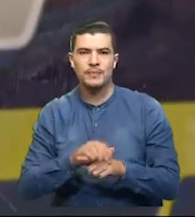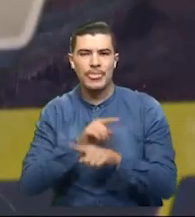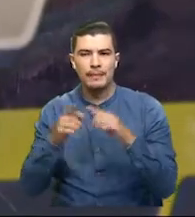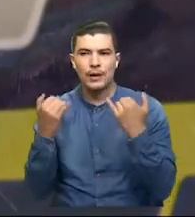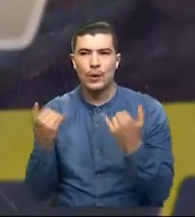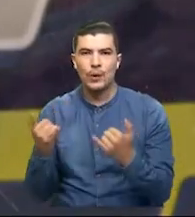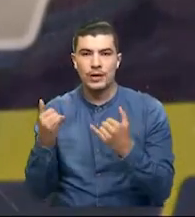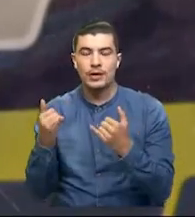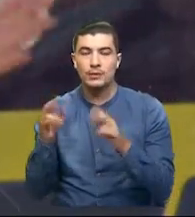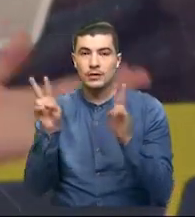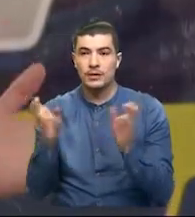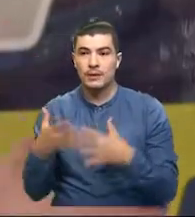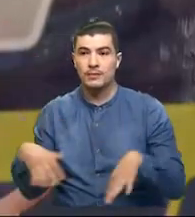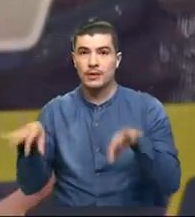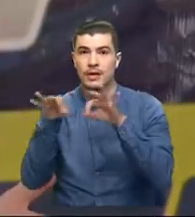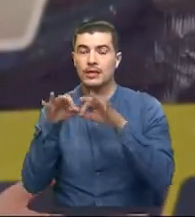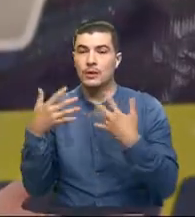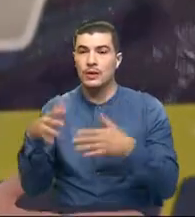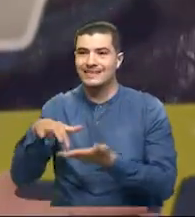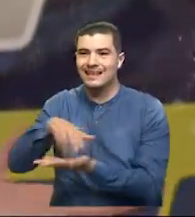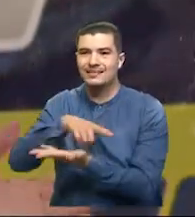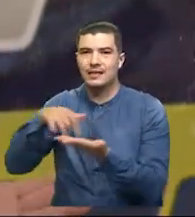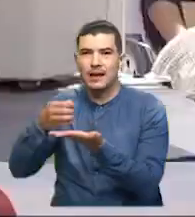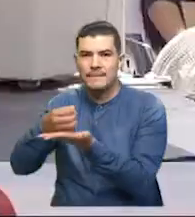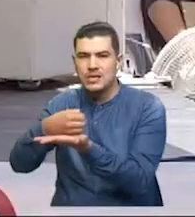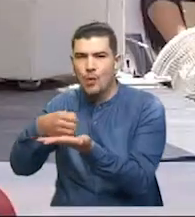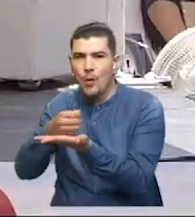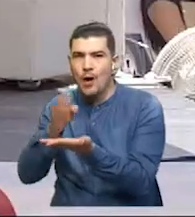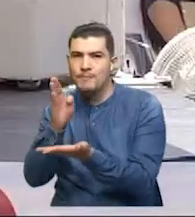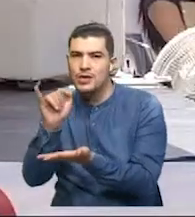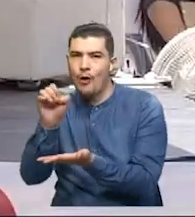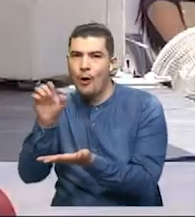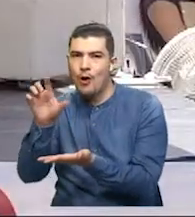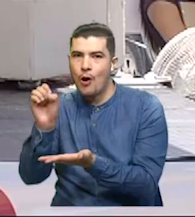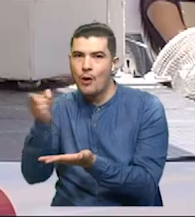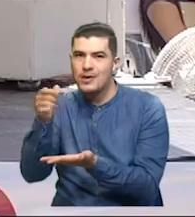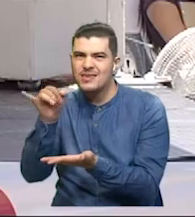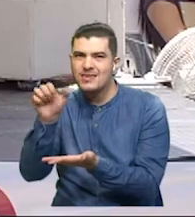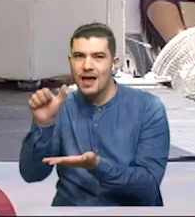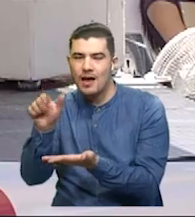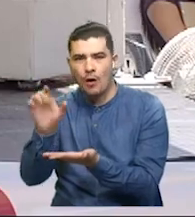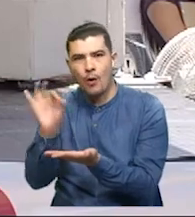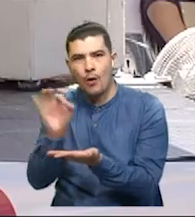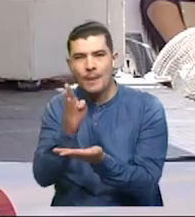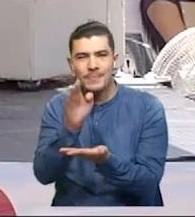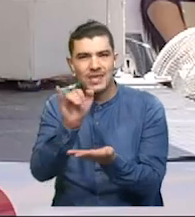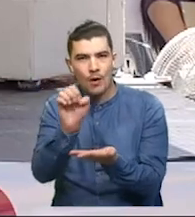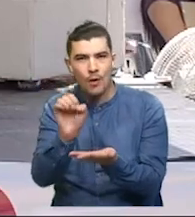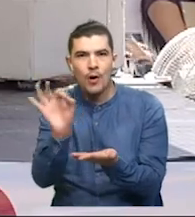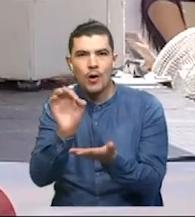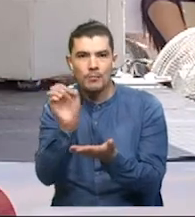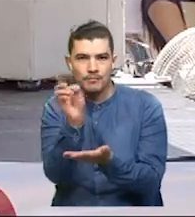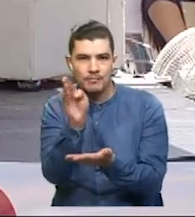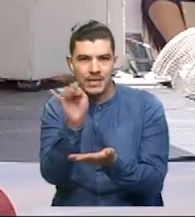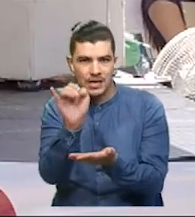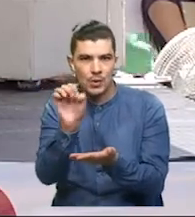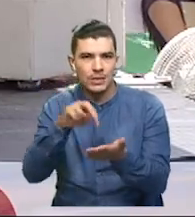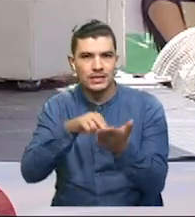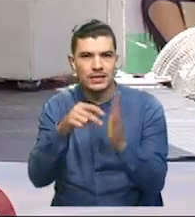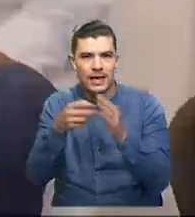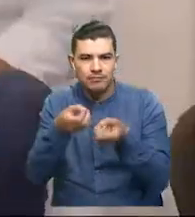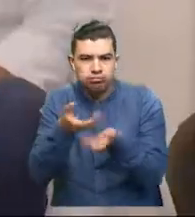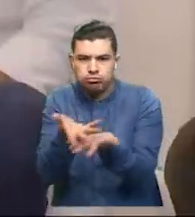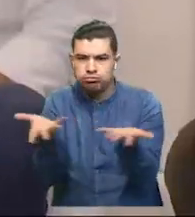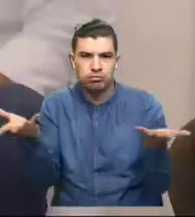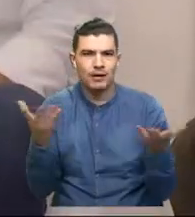muy importante y es Santander Bio, y lo veníamos hablando hace unos minutos, y es con respecto a la biodiversidad que nos hace